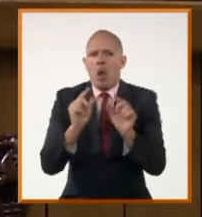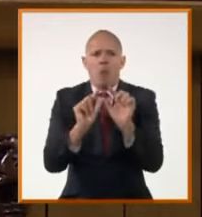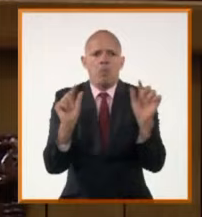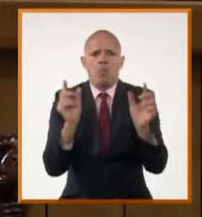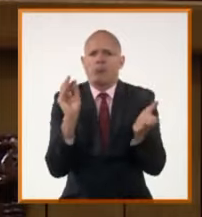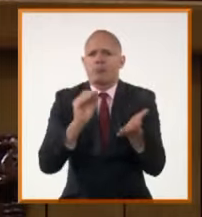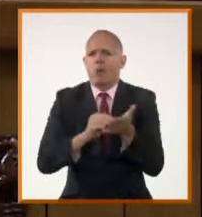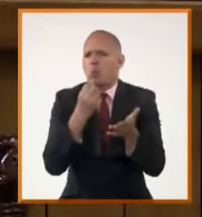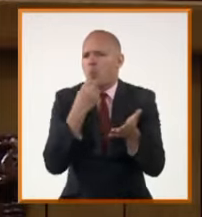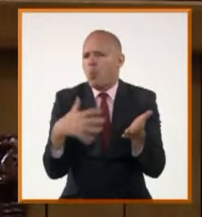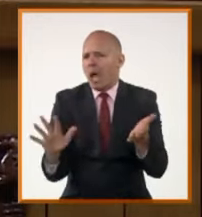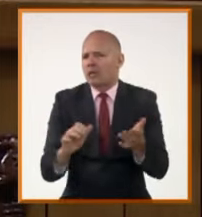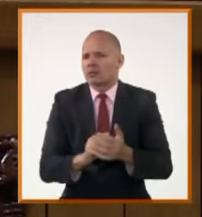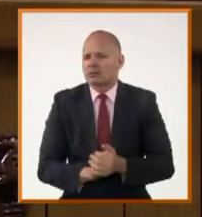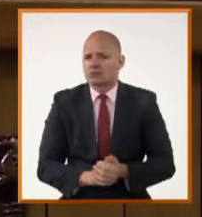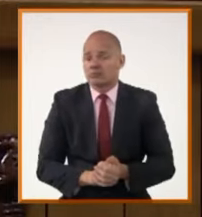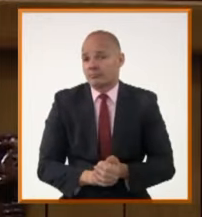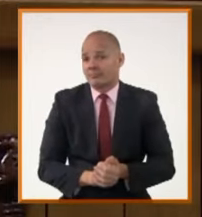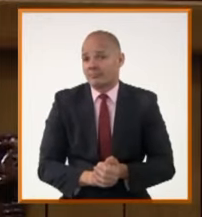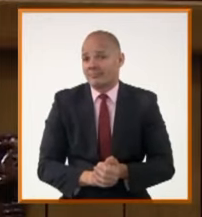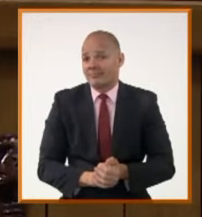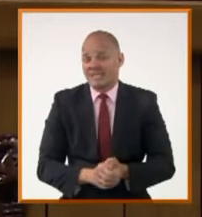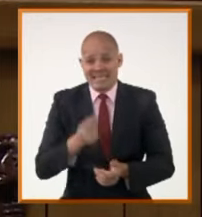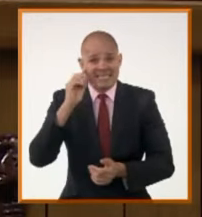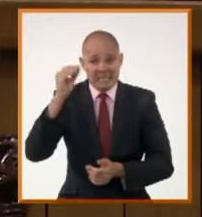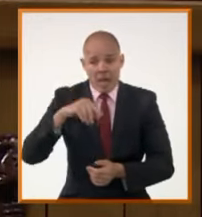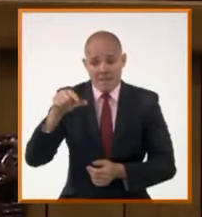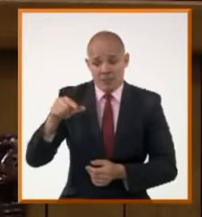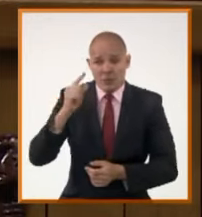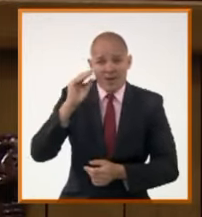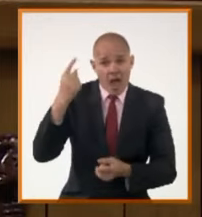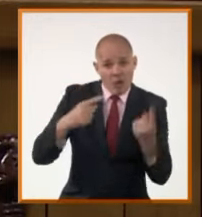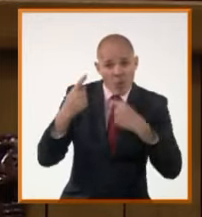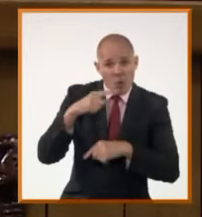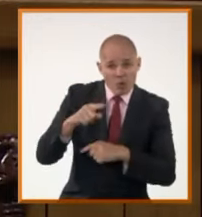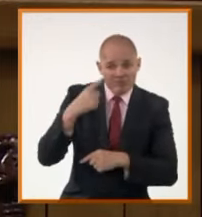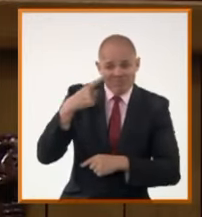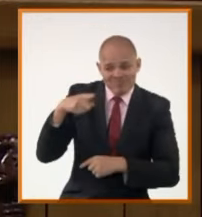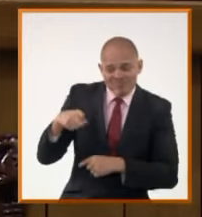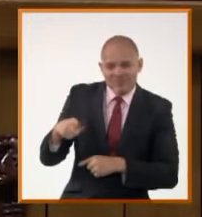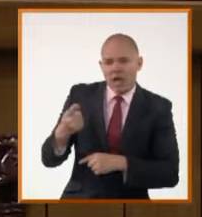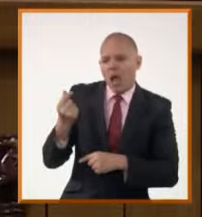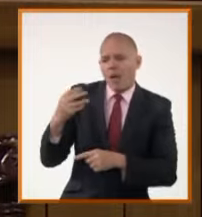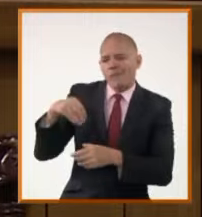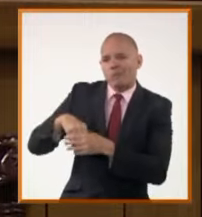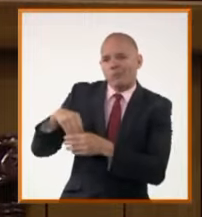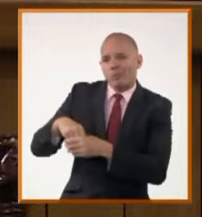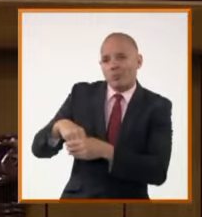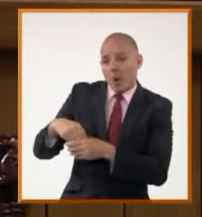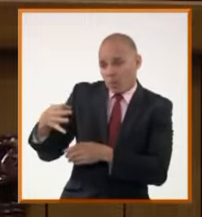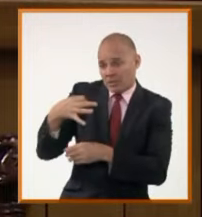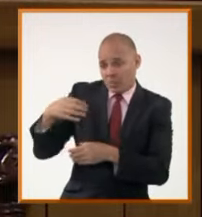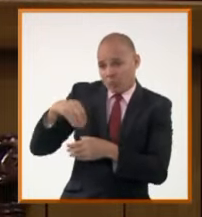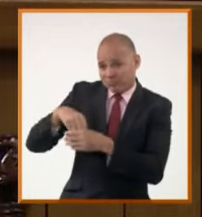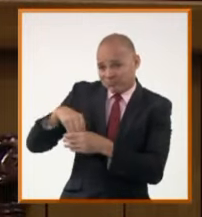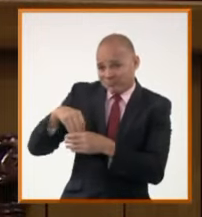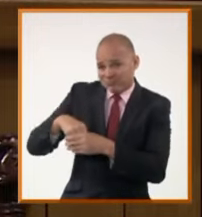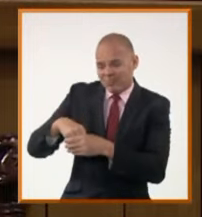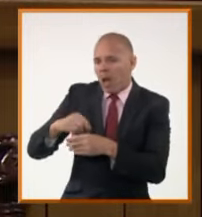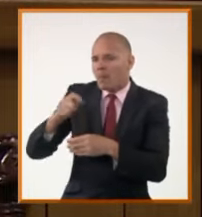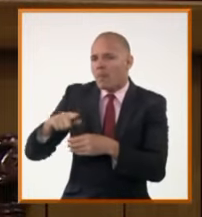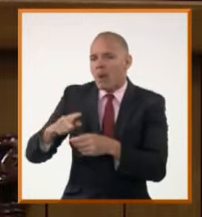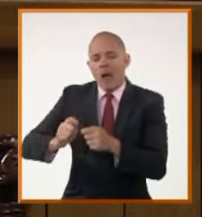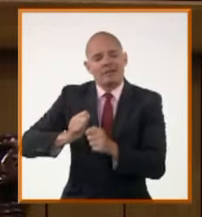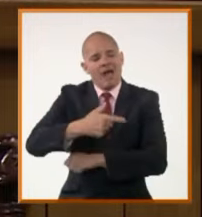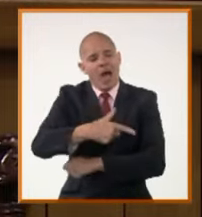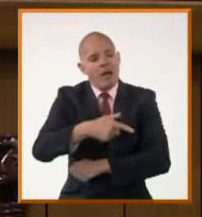ha cogido millones del presupuesto del municipio, se lo ha dado un particular para que haga una inversión en